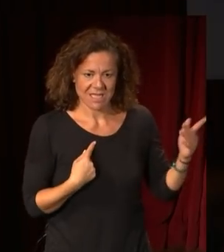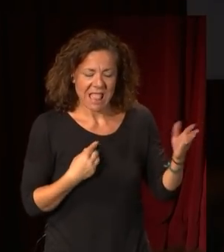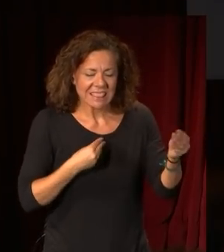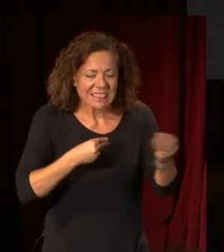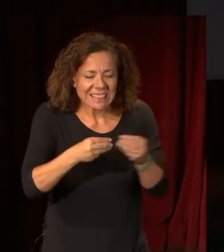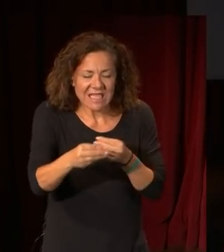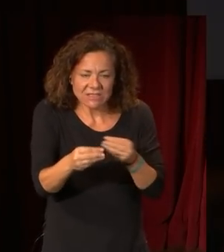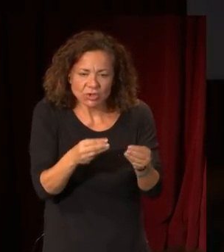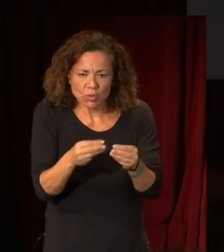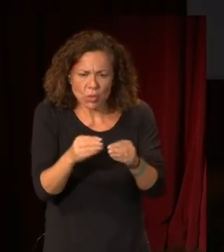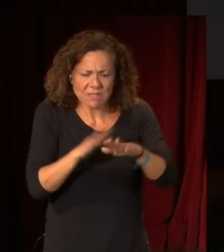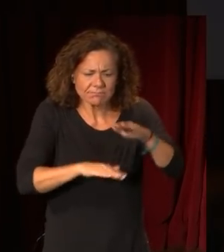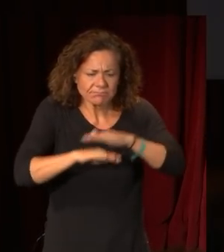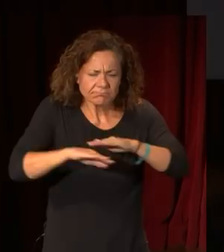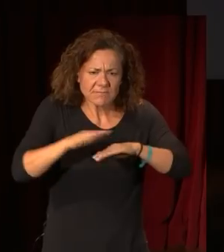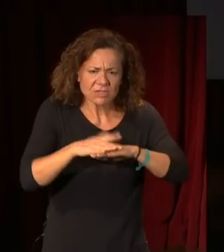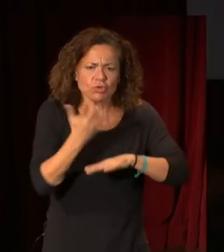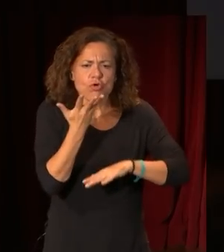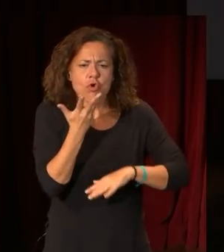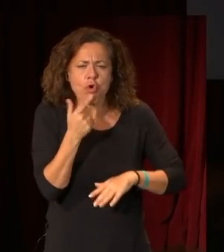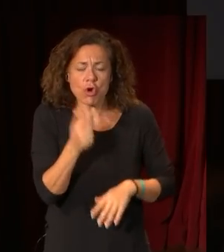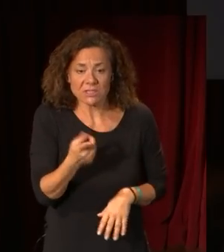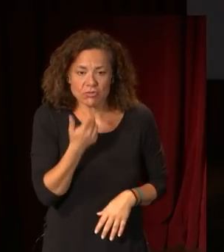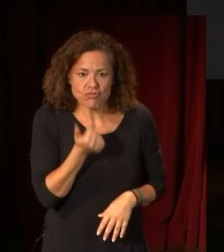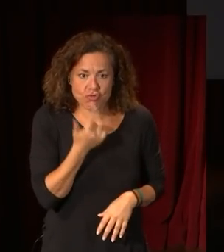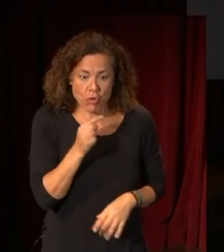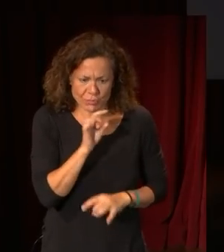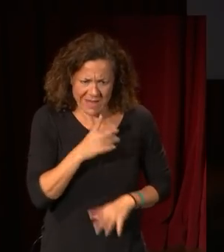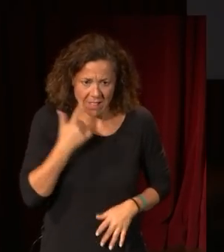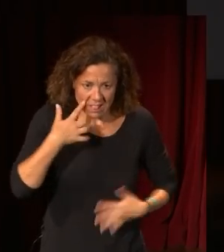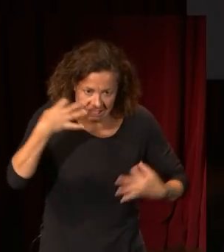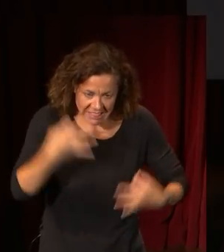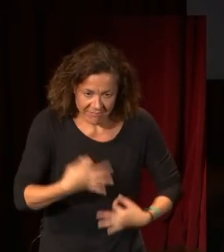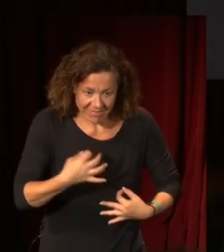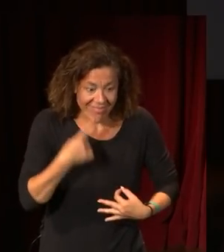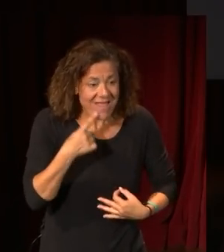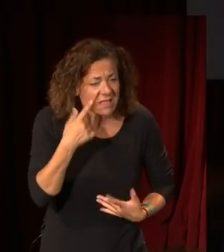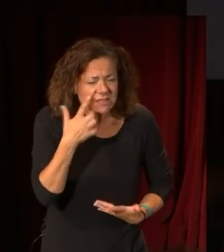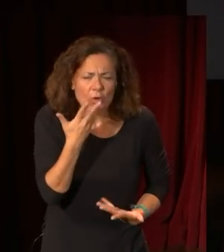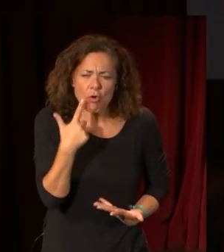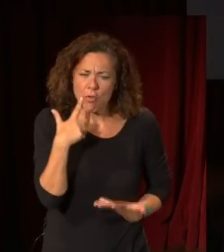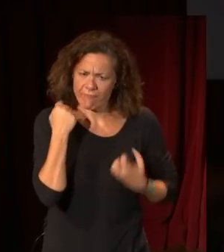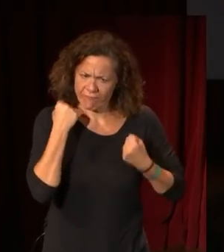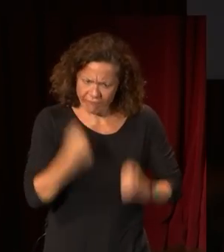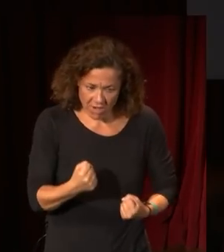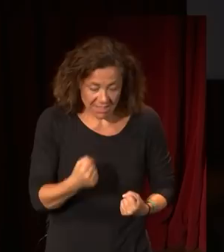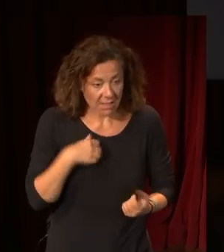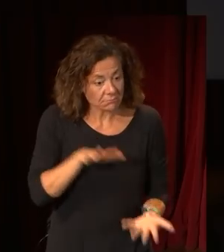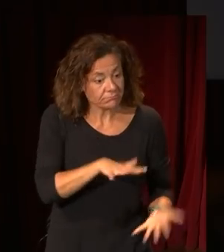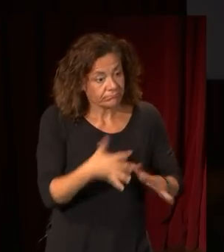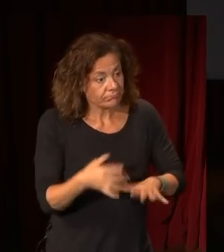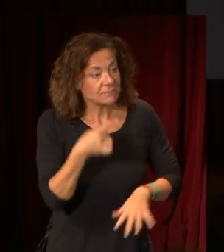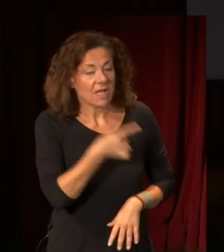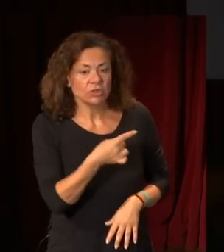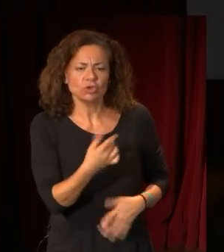con la capa está estructuras rojas casi matéricas este cromatismo absolutamente intenso que da lugar a estos